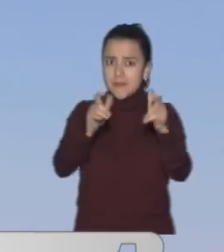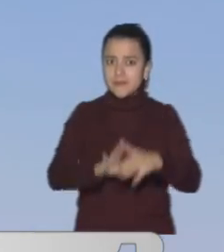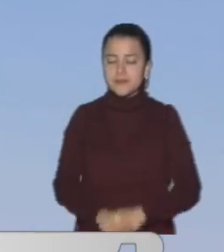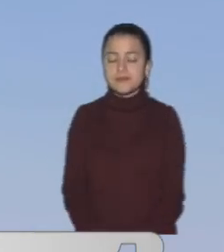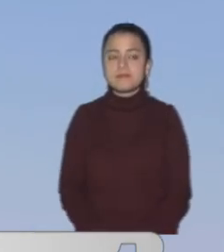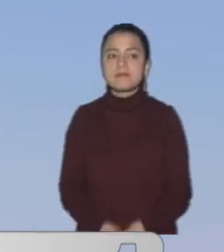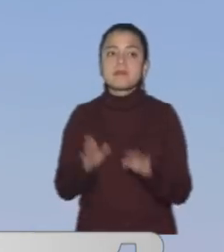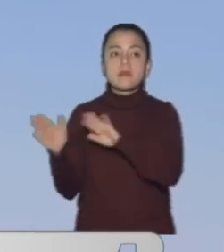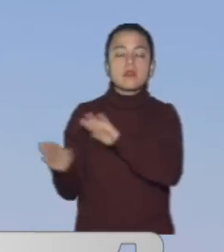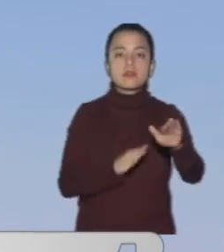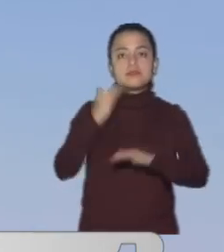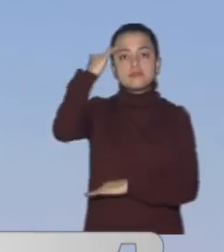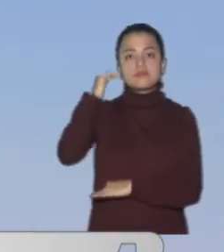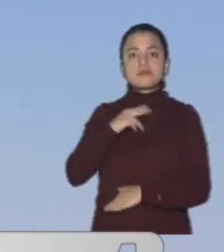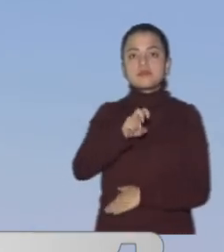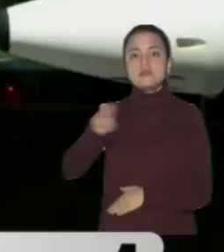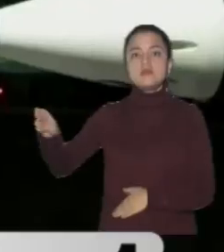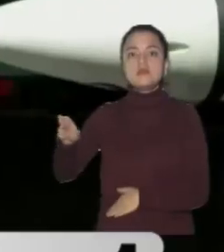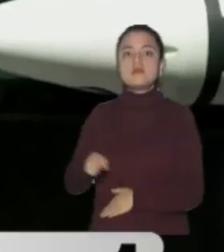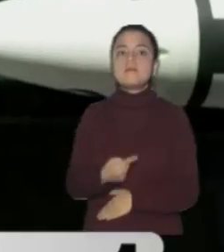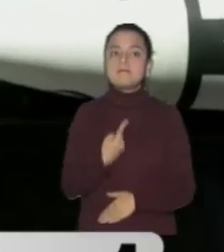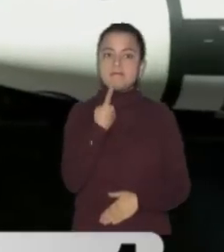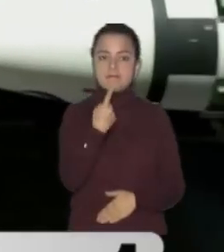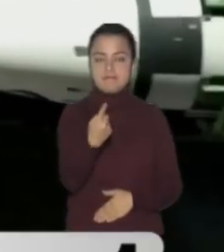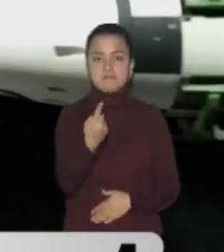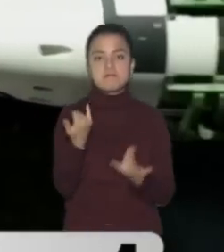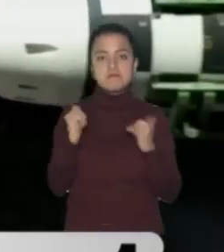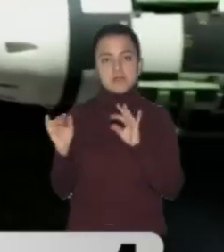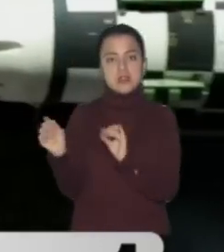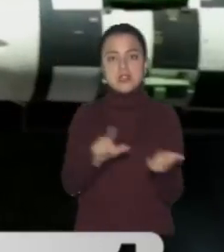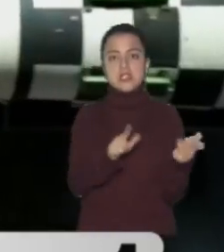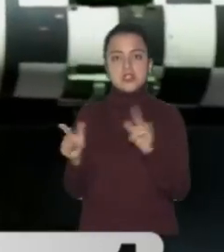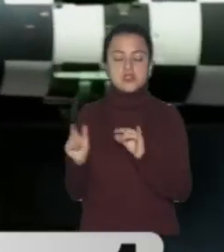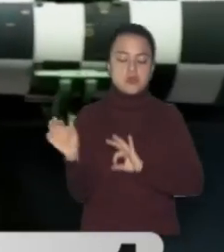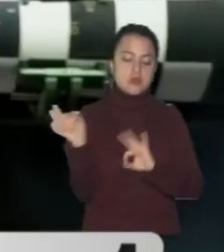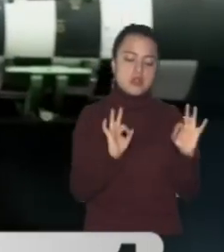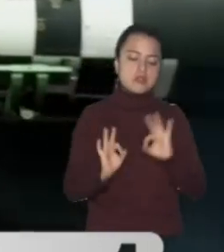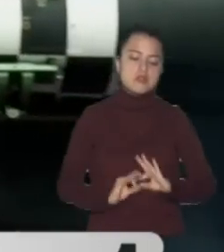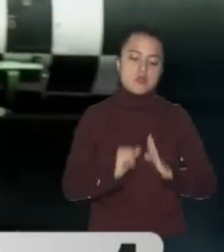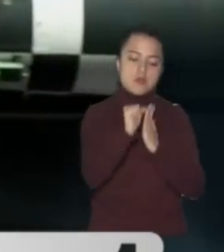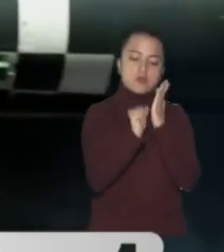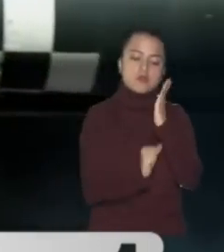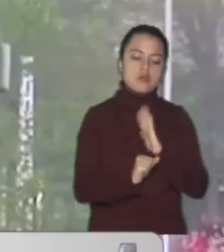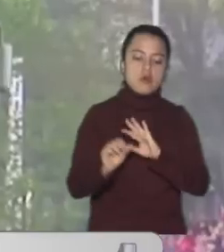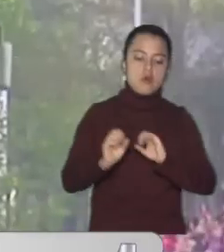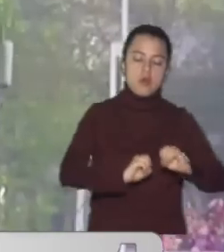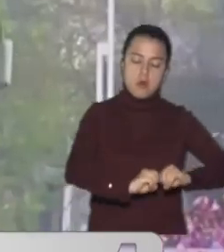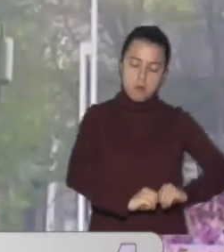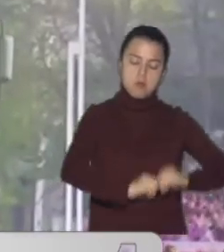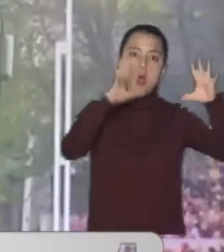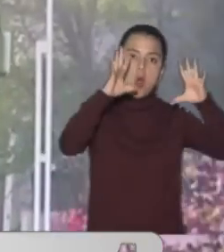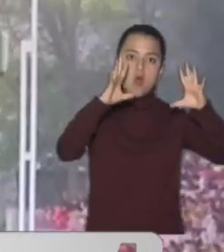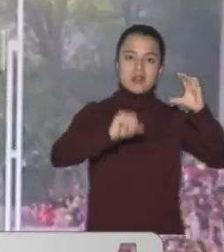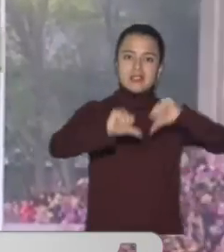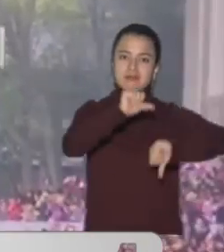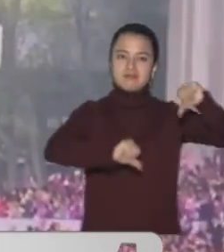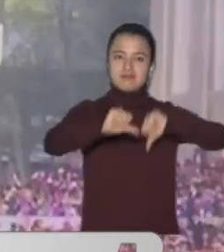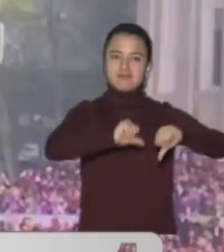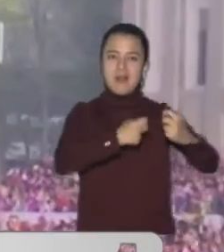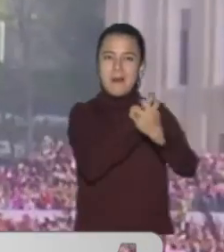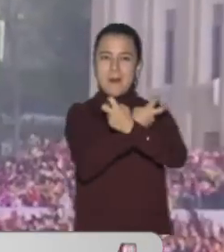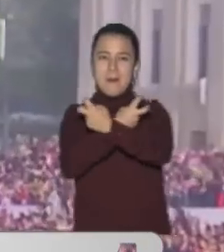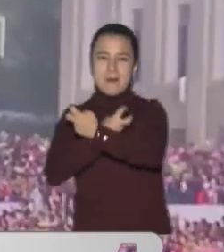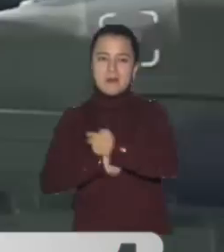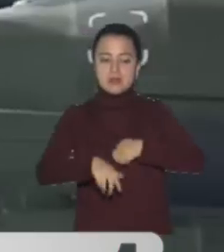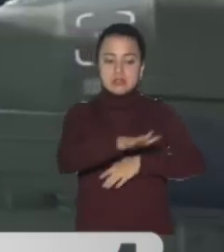Corea del Norte completó los preparativos para una prueba nuclear, según afirmó un diputado surcoreano basado en un informe de los servicios de inteligencia